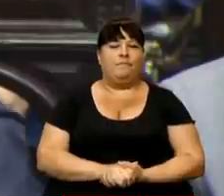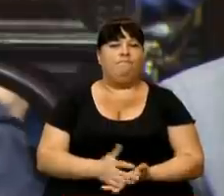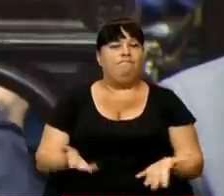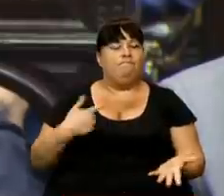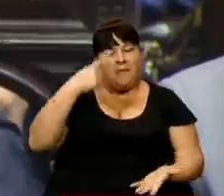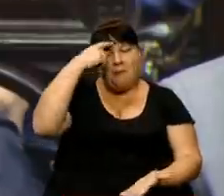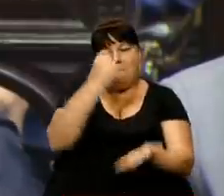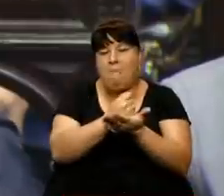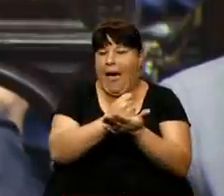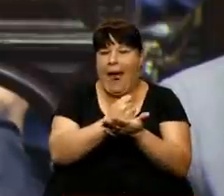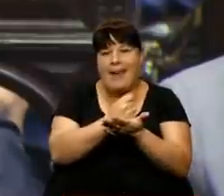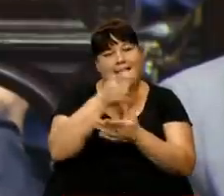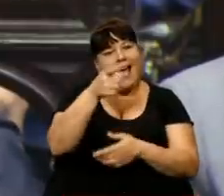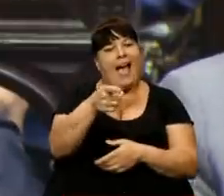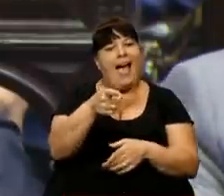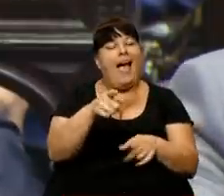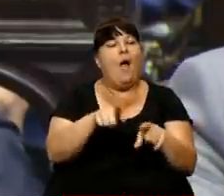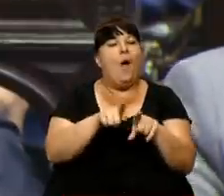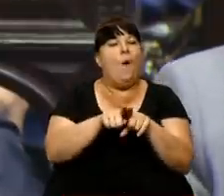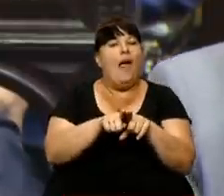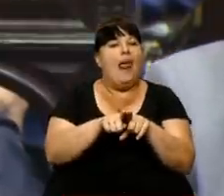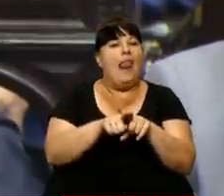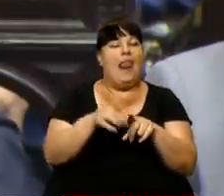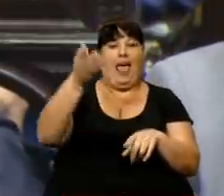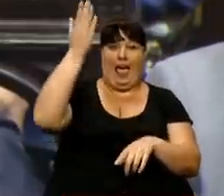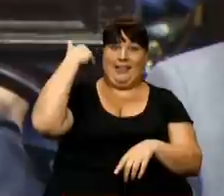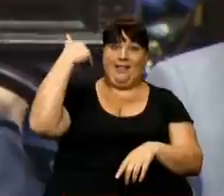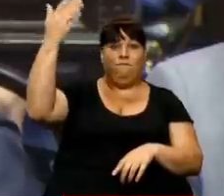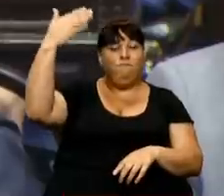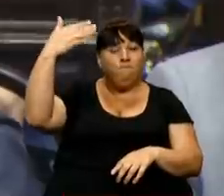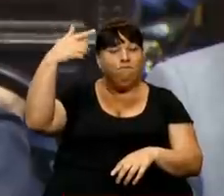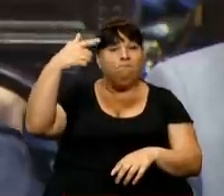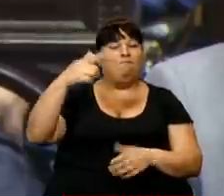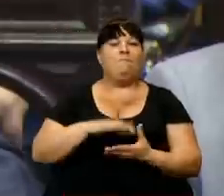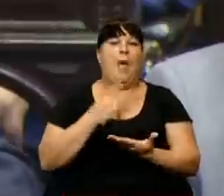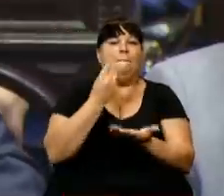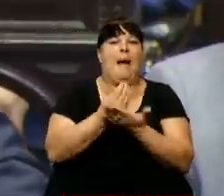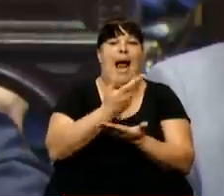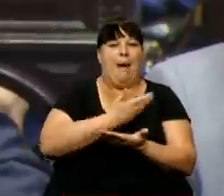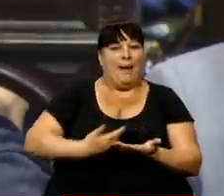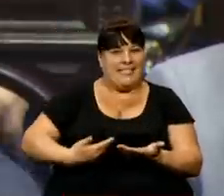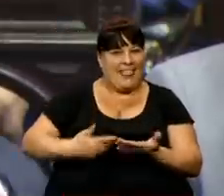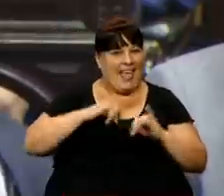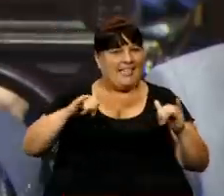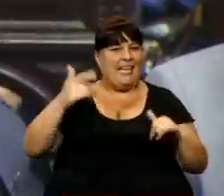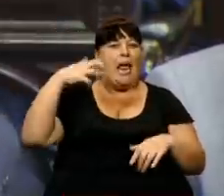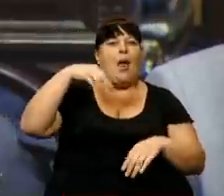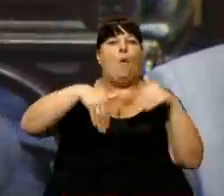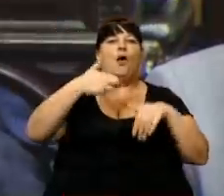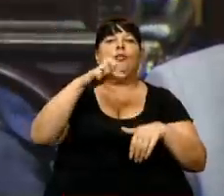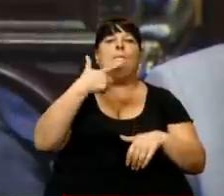Me quedó grabado en la retina ese acto cuando el candidato a presidente decía desde Las